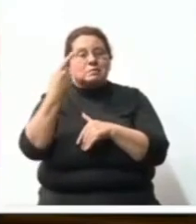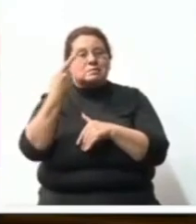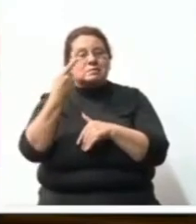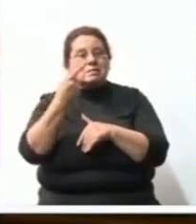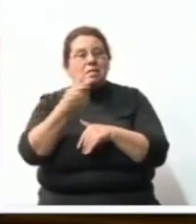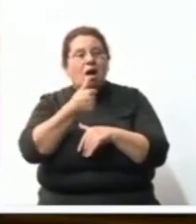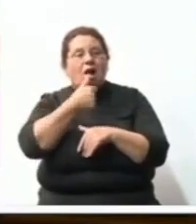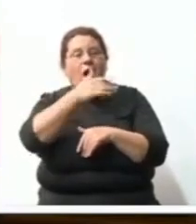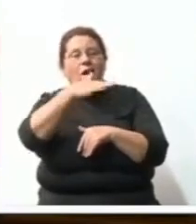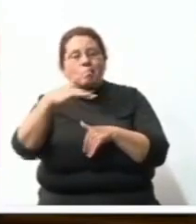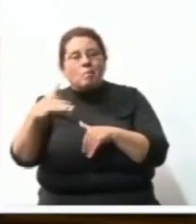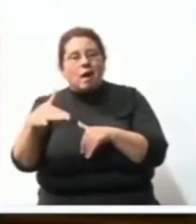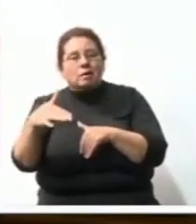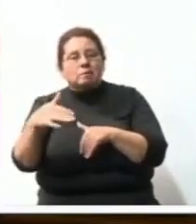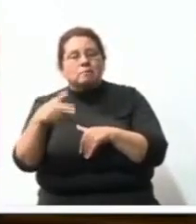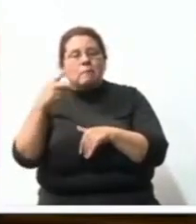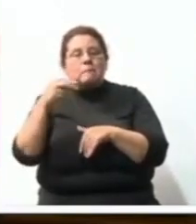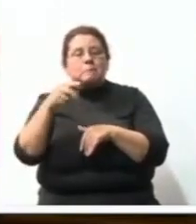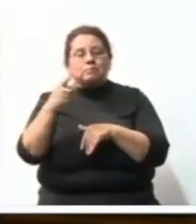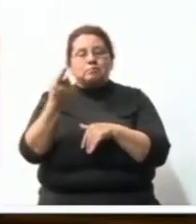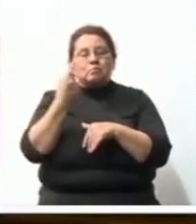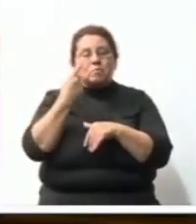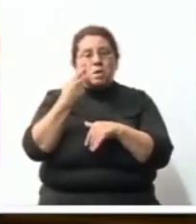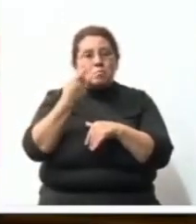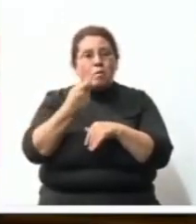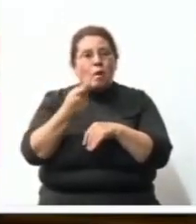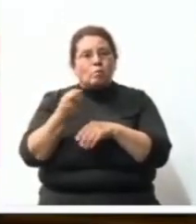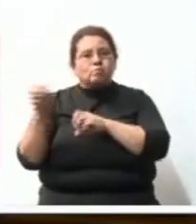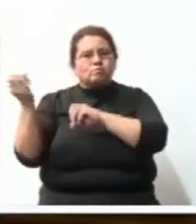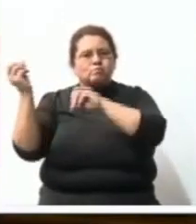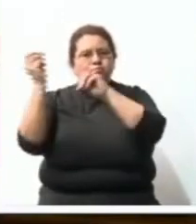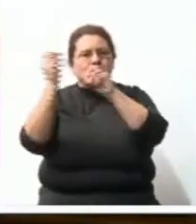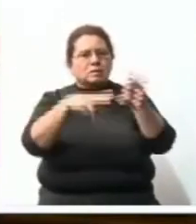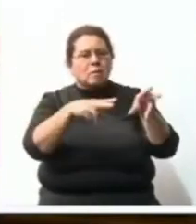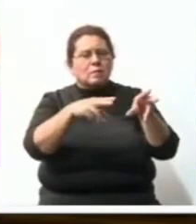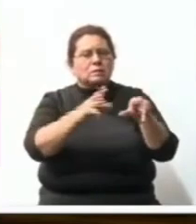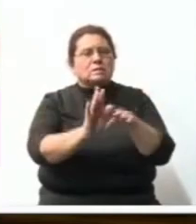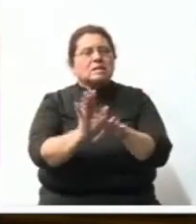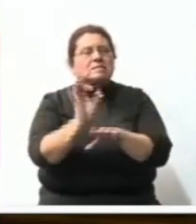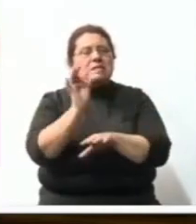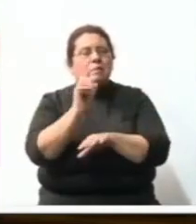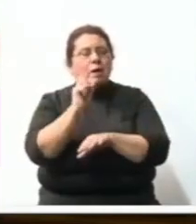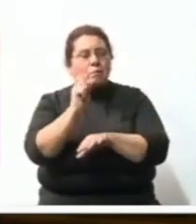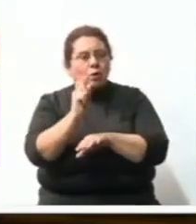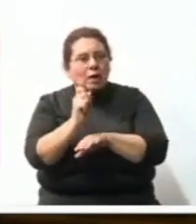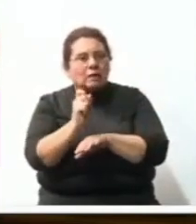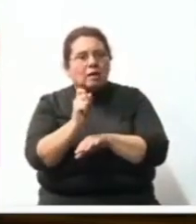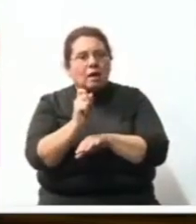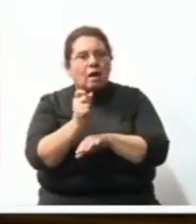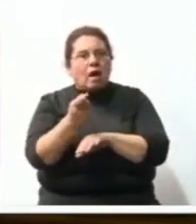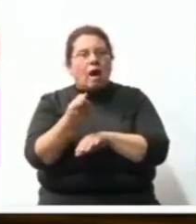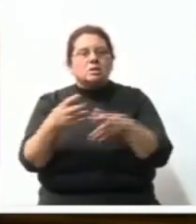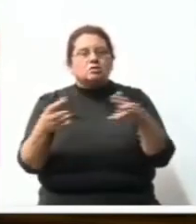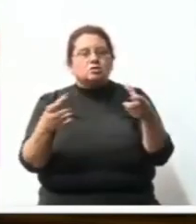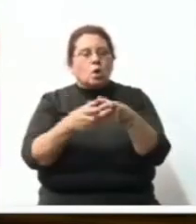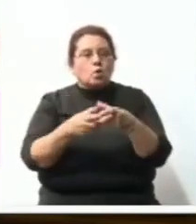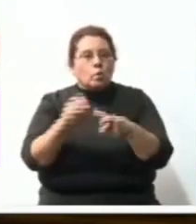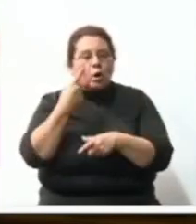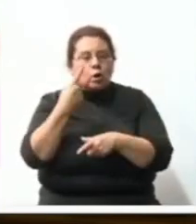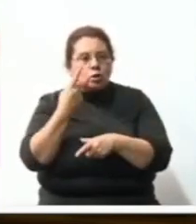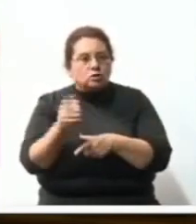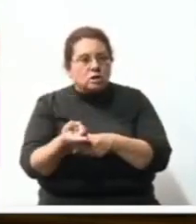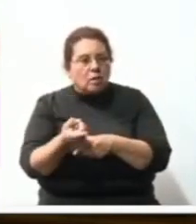nuestros familiares porque sabíamos Quiénes eran son grupos que los conocemos no es algo nuevo escuché algunos